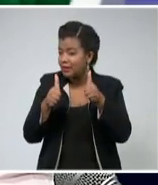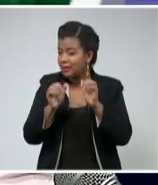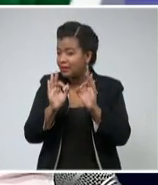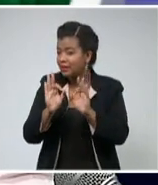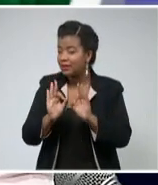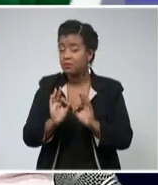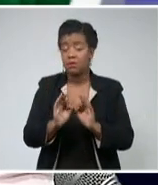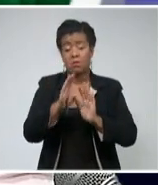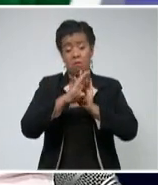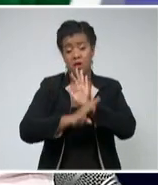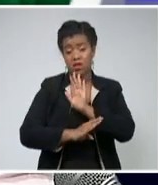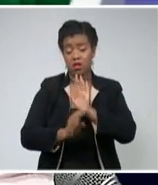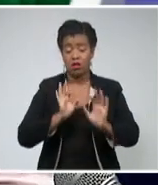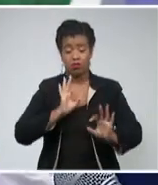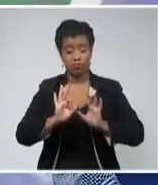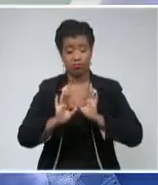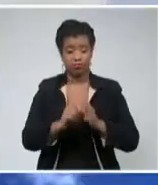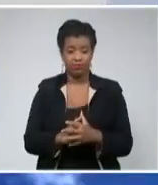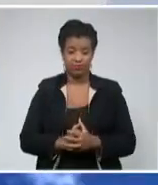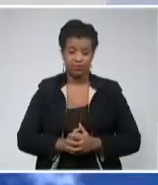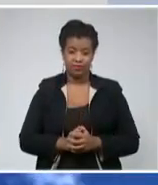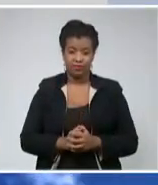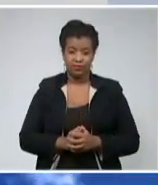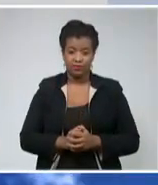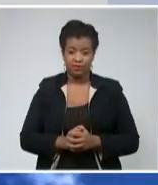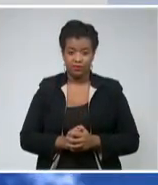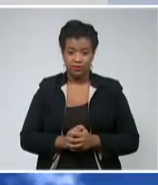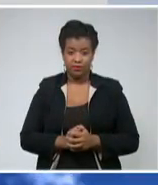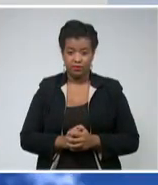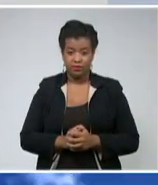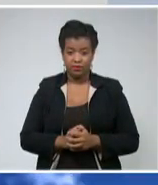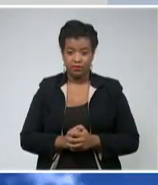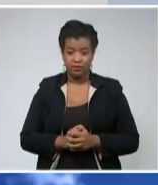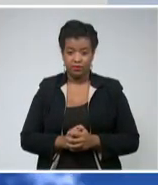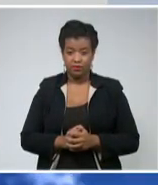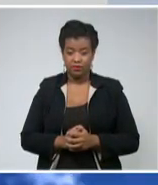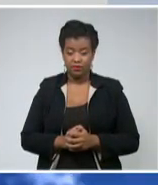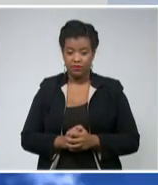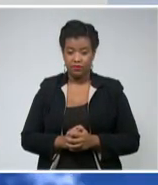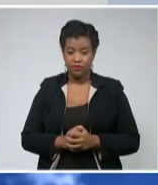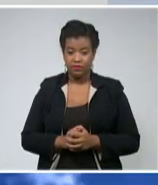bioseguridad. Leonardo Ferrer Llopis, Sistema Informativo de la Televisión Cubana.